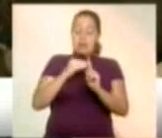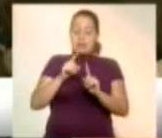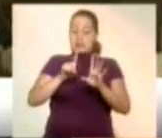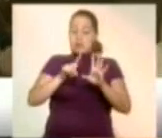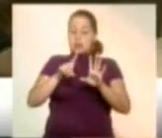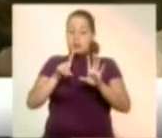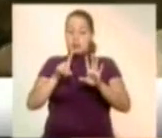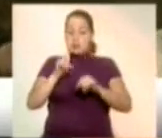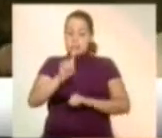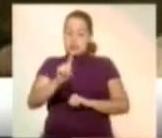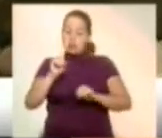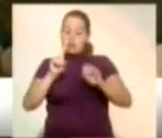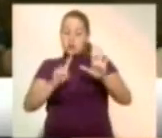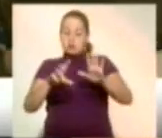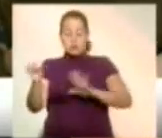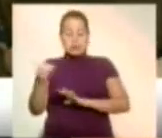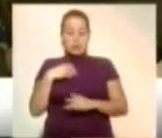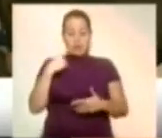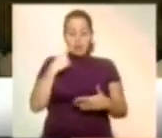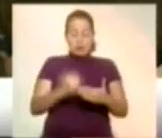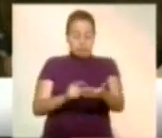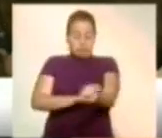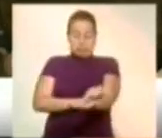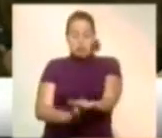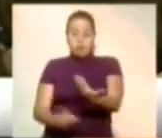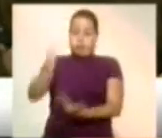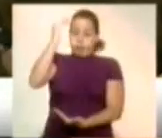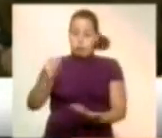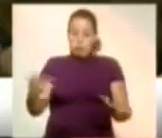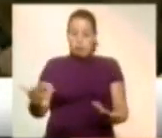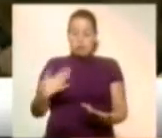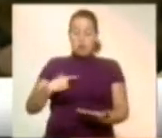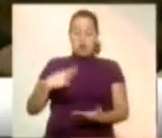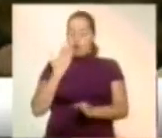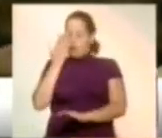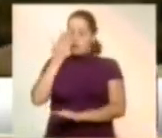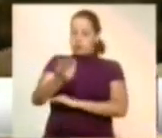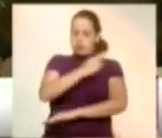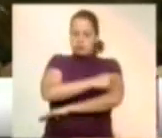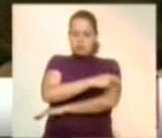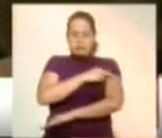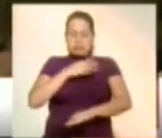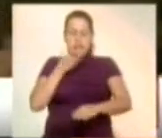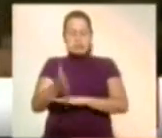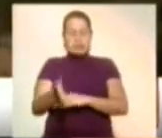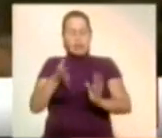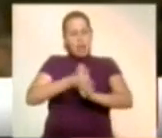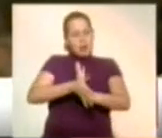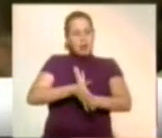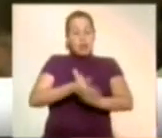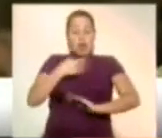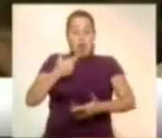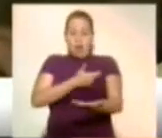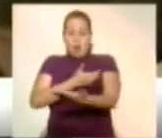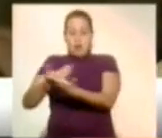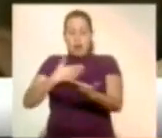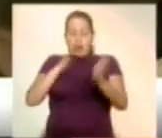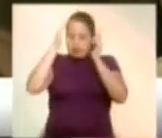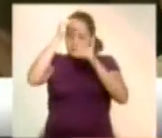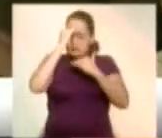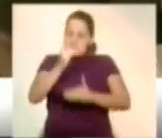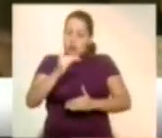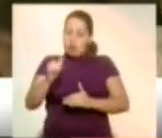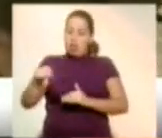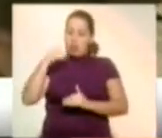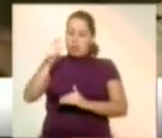160. Fui al servicio médico de ahí del tribunal, el bombero me atendió y de ahí me